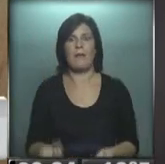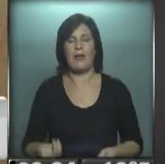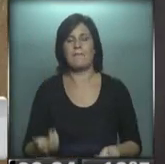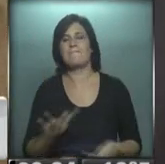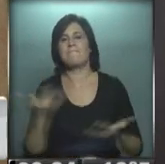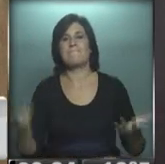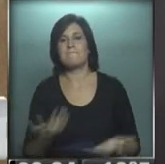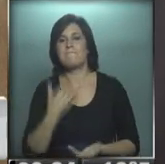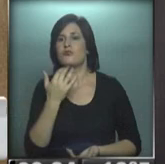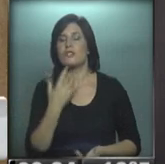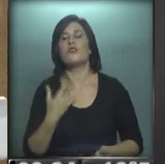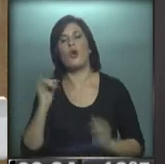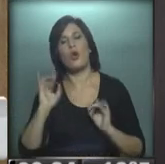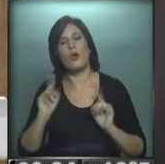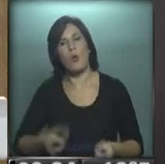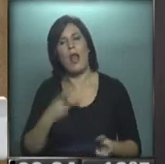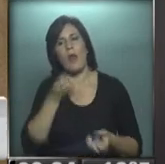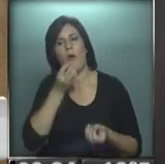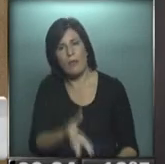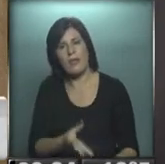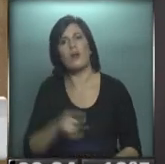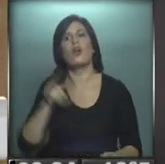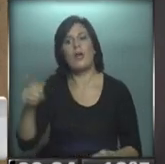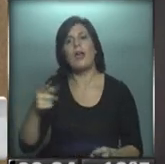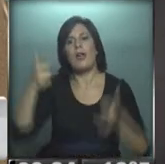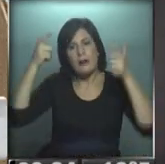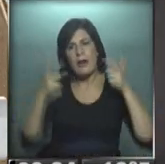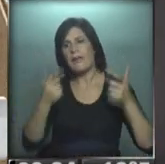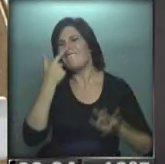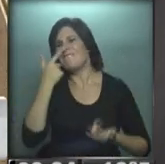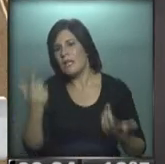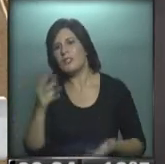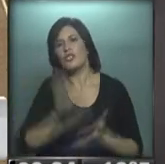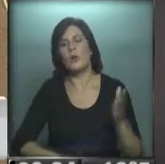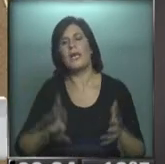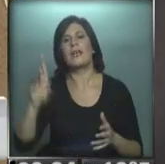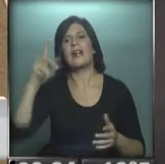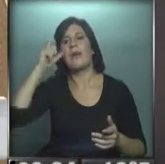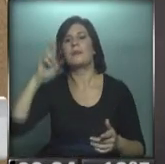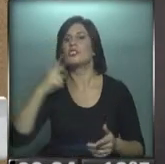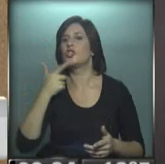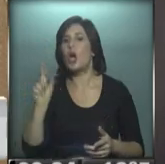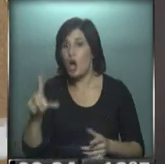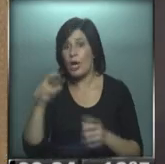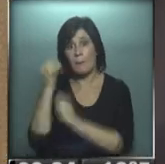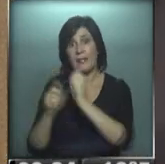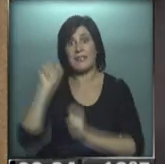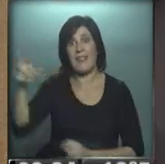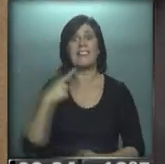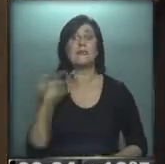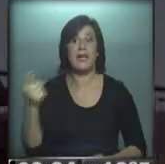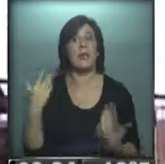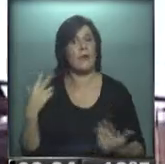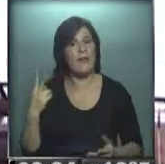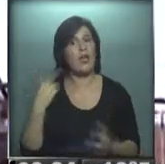corresponde conocer esto, pero está también interesado en que Repsol pueda participar comprando